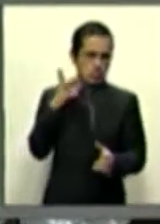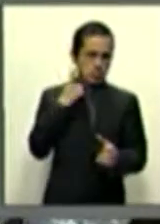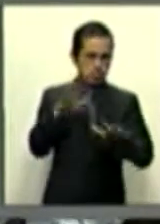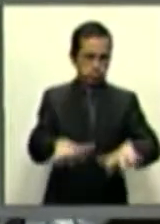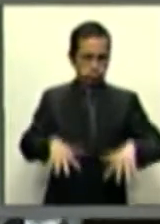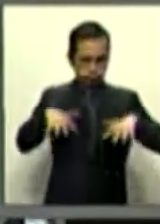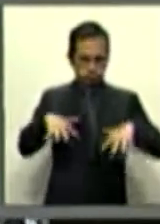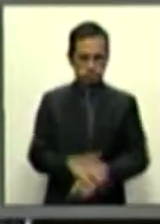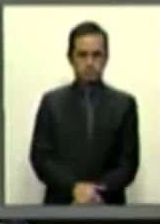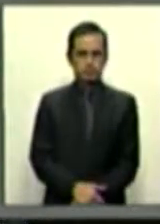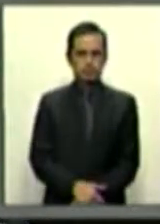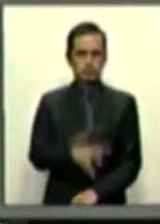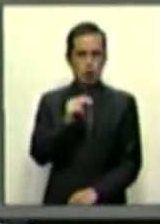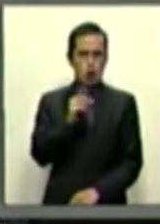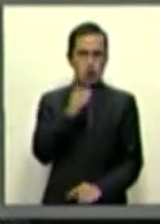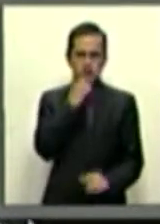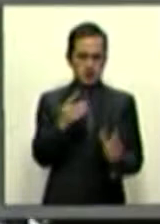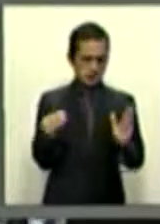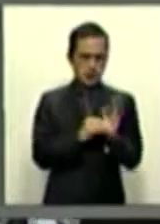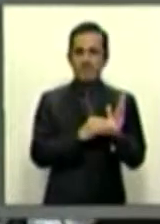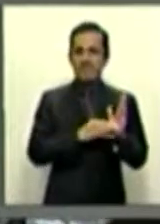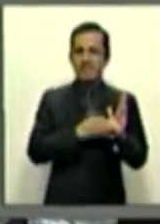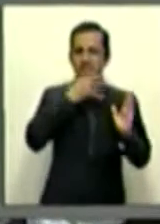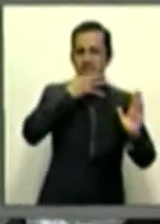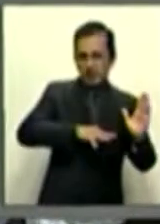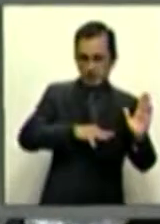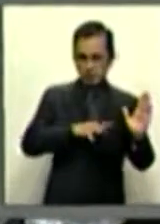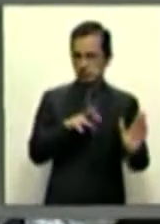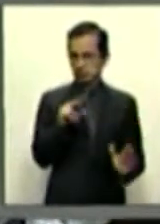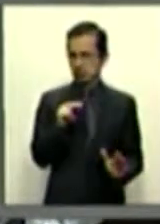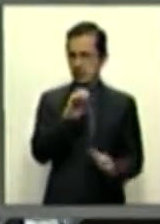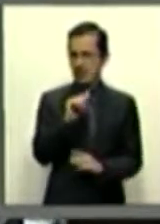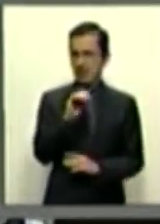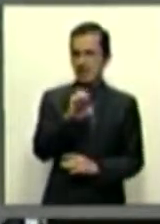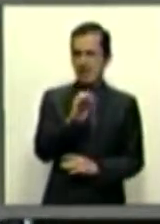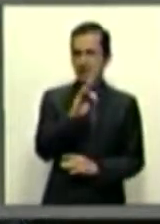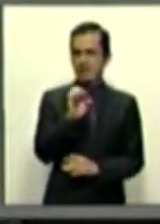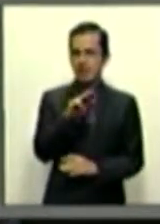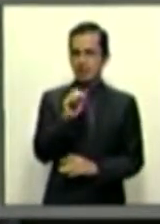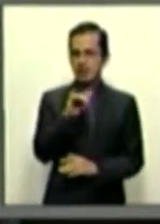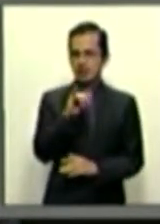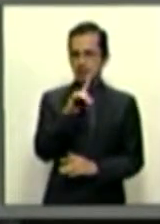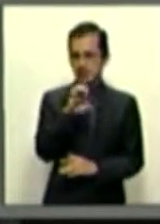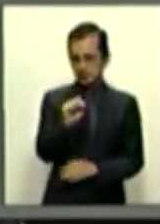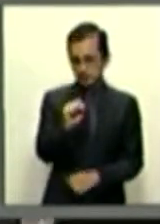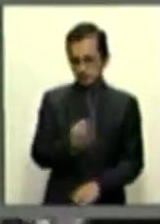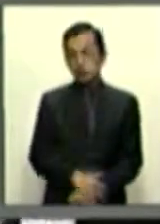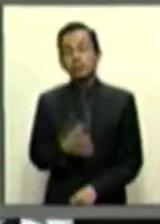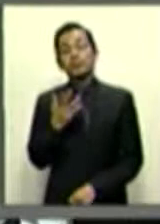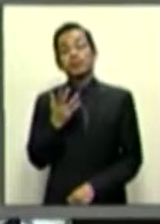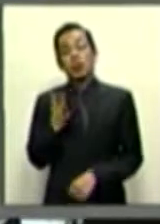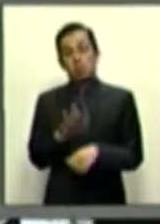No viene en la parte de efemérides. Por lo tanto, voy a entrar en la parte que tiene que